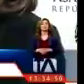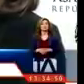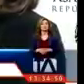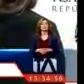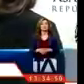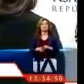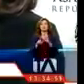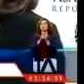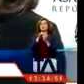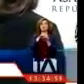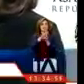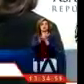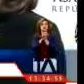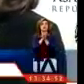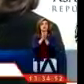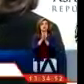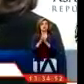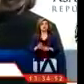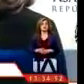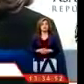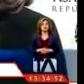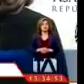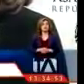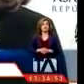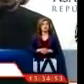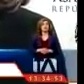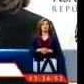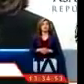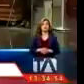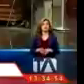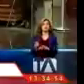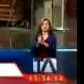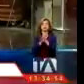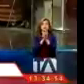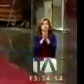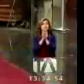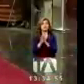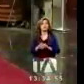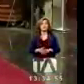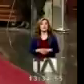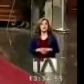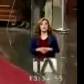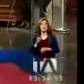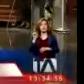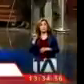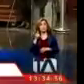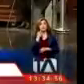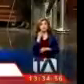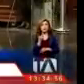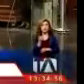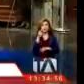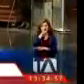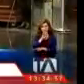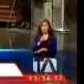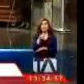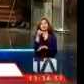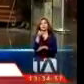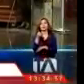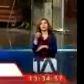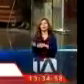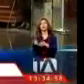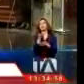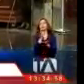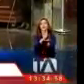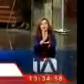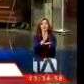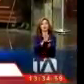es aplicada, no vamos a tener los beneficios esperados. Cabezas también anunció que este jueves recibirán la